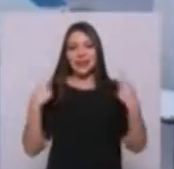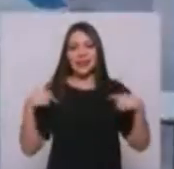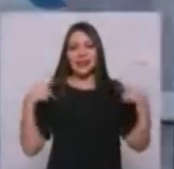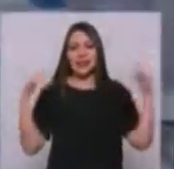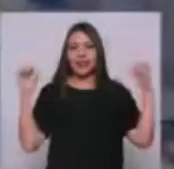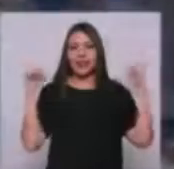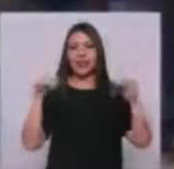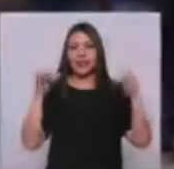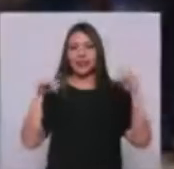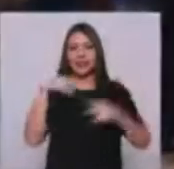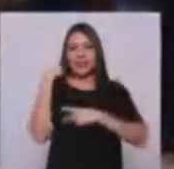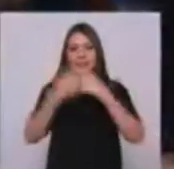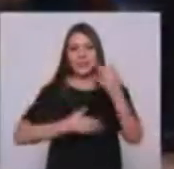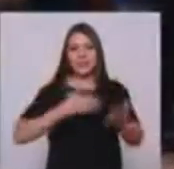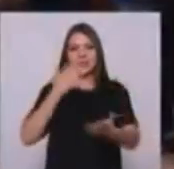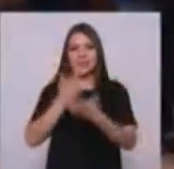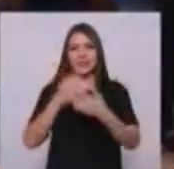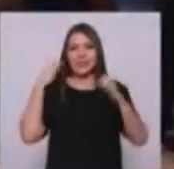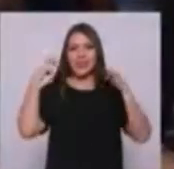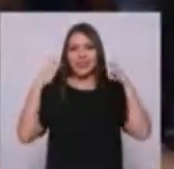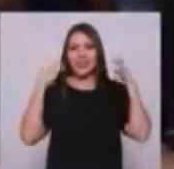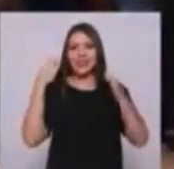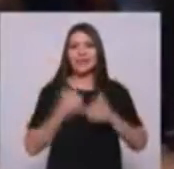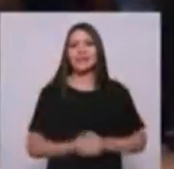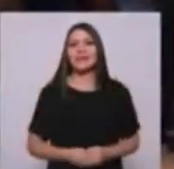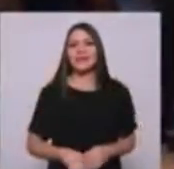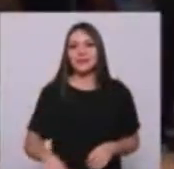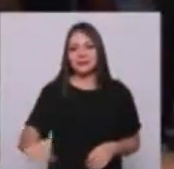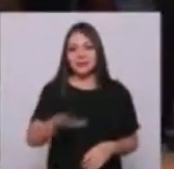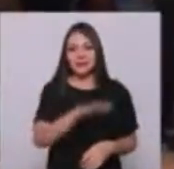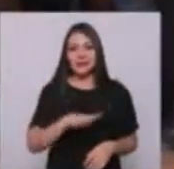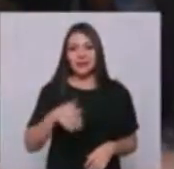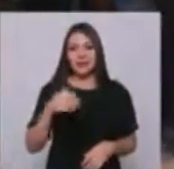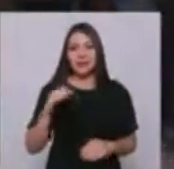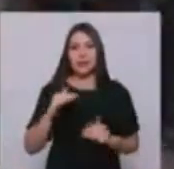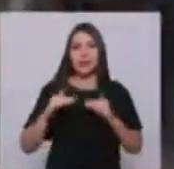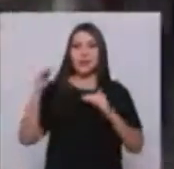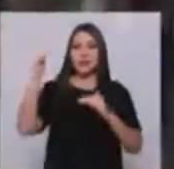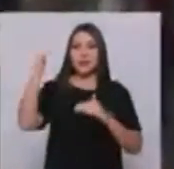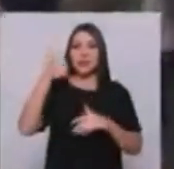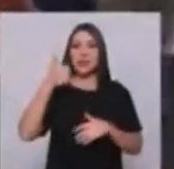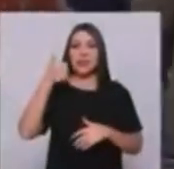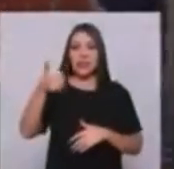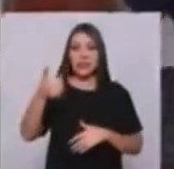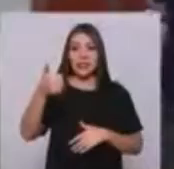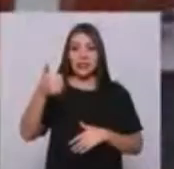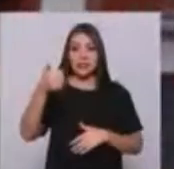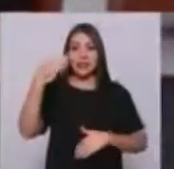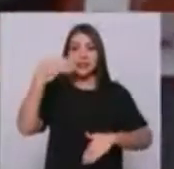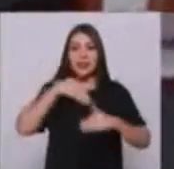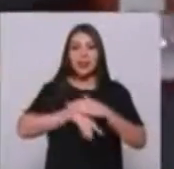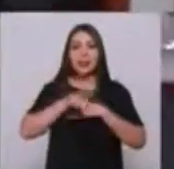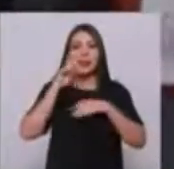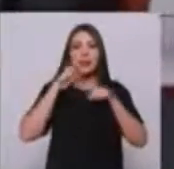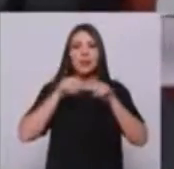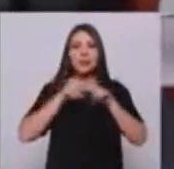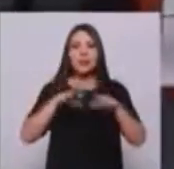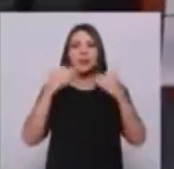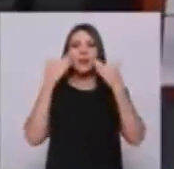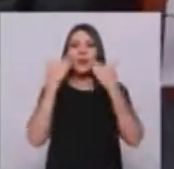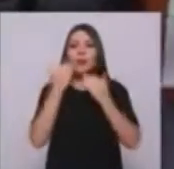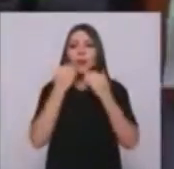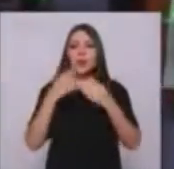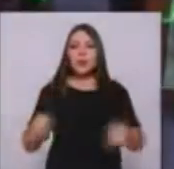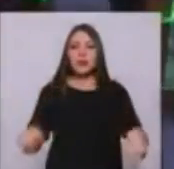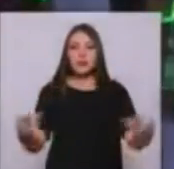espera recibir en esta exposición, en donde en el piso 6 de la Expo Reforma se realiza la muestra gastronómica.